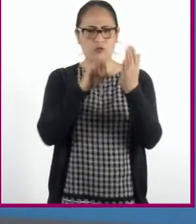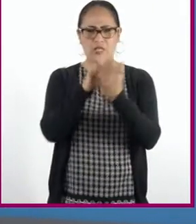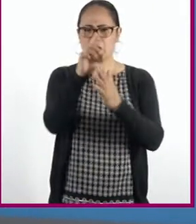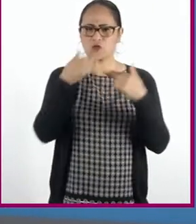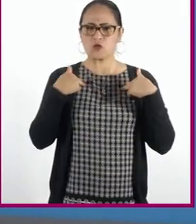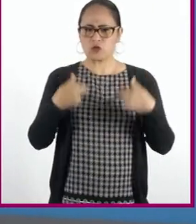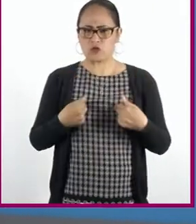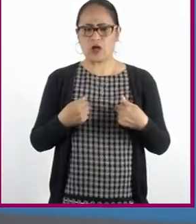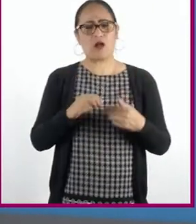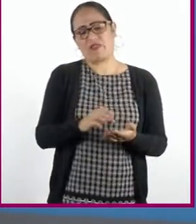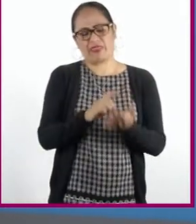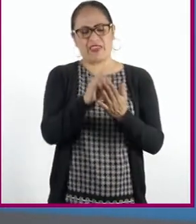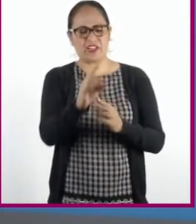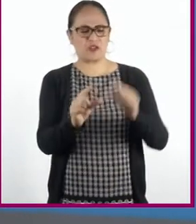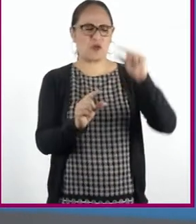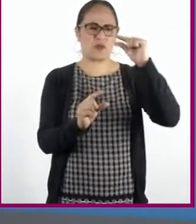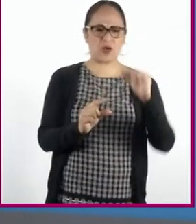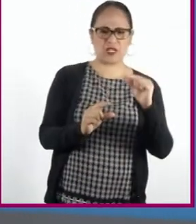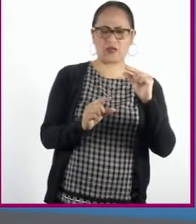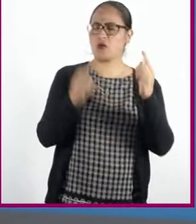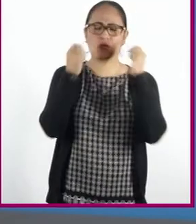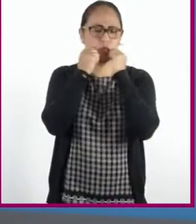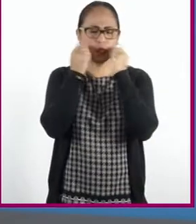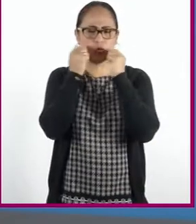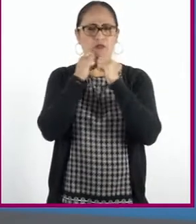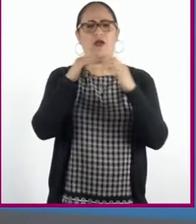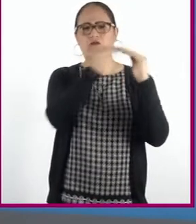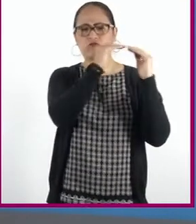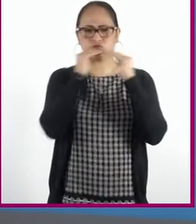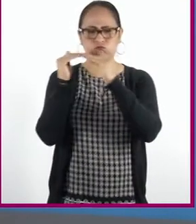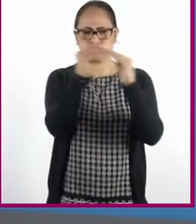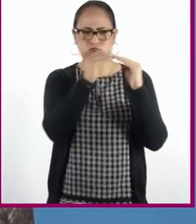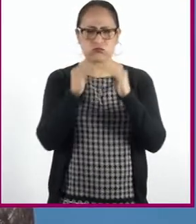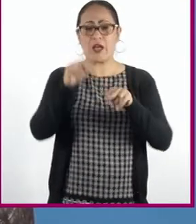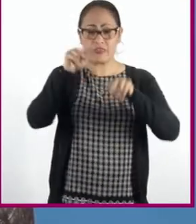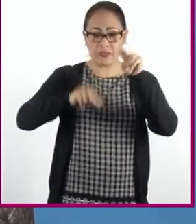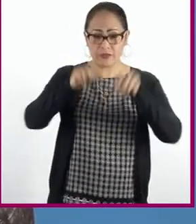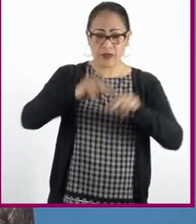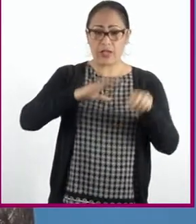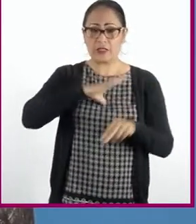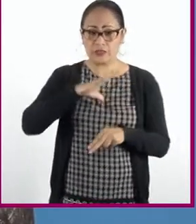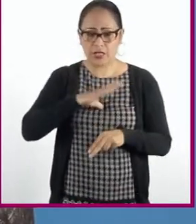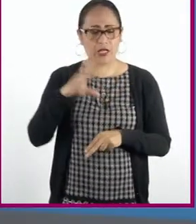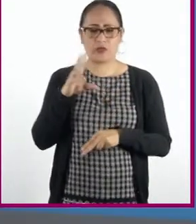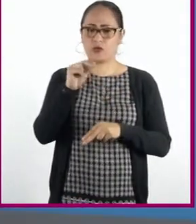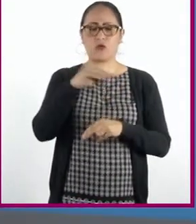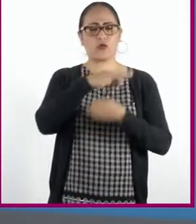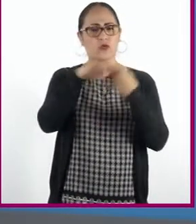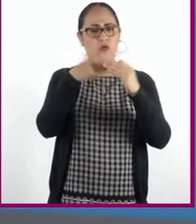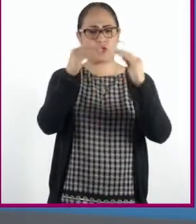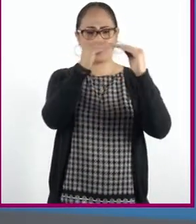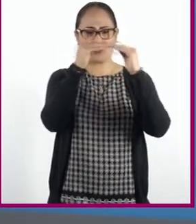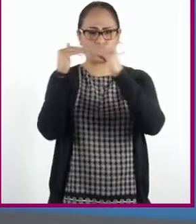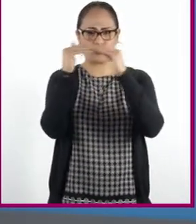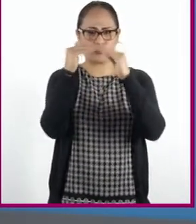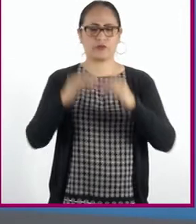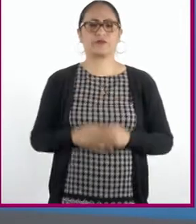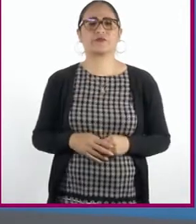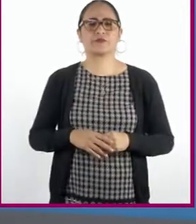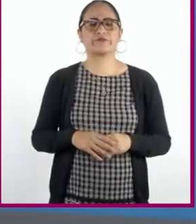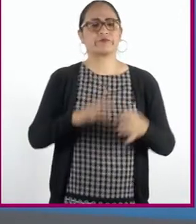hay derechos pequeños. En los derechos humanos no existen jerarquías. Finalmente tenemos el principio de